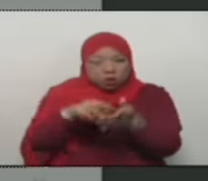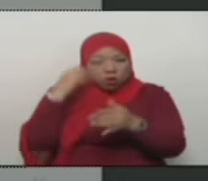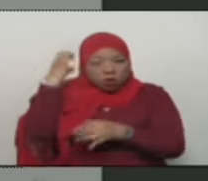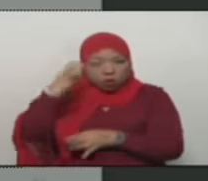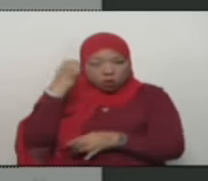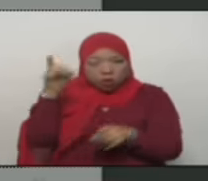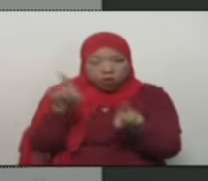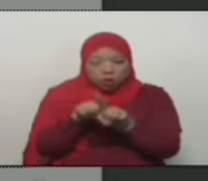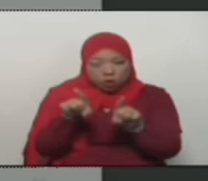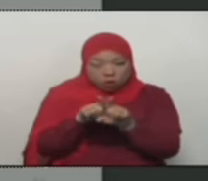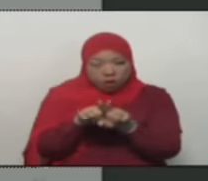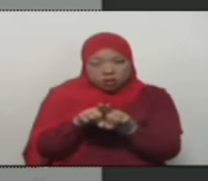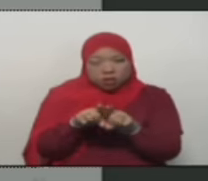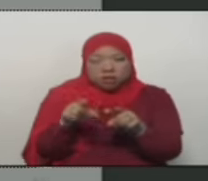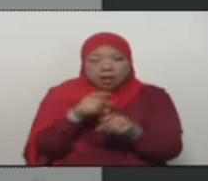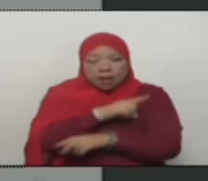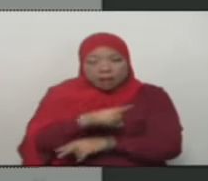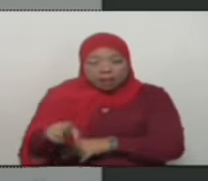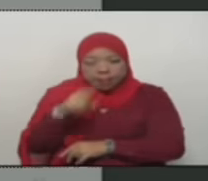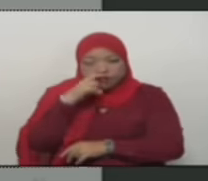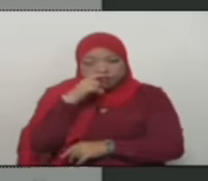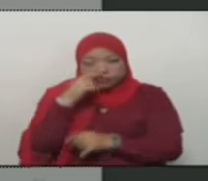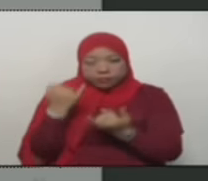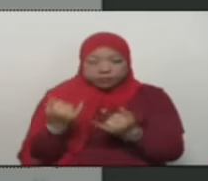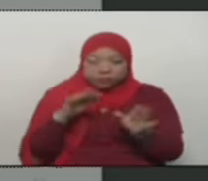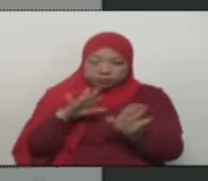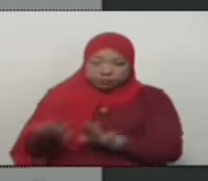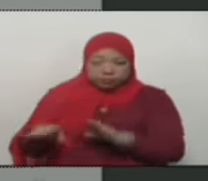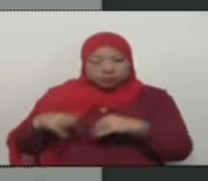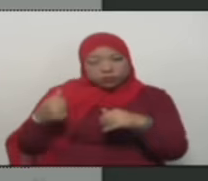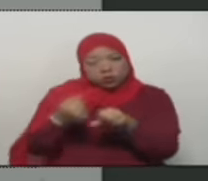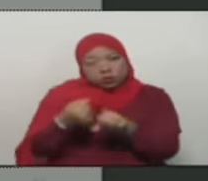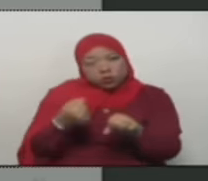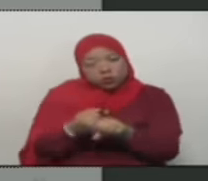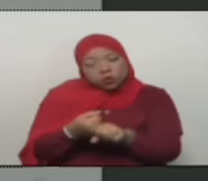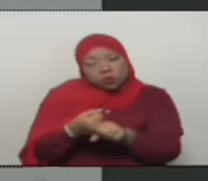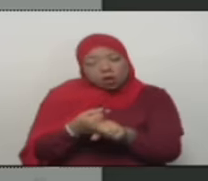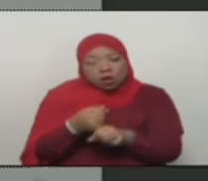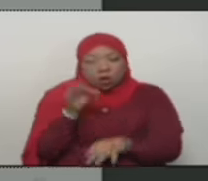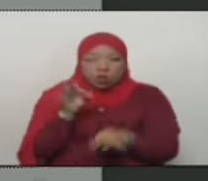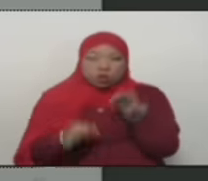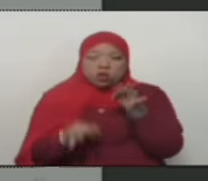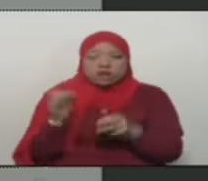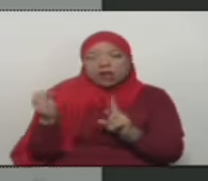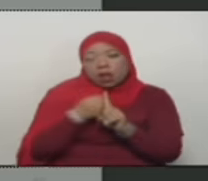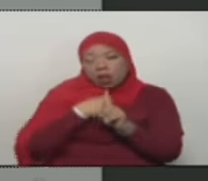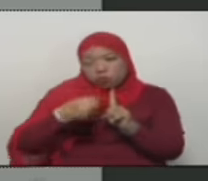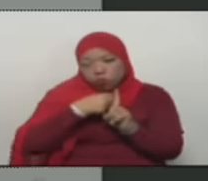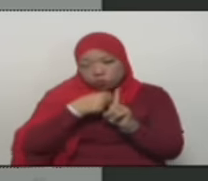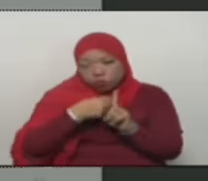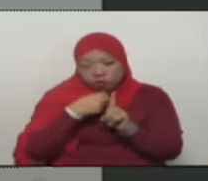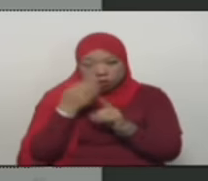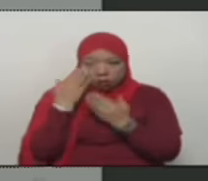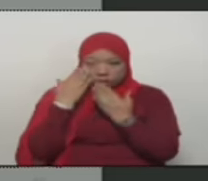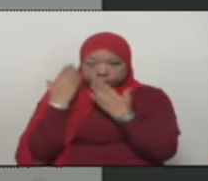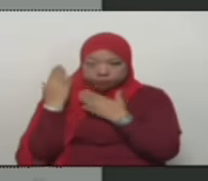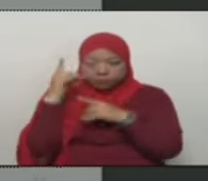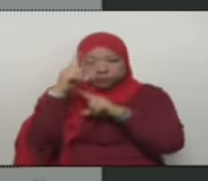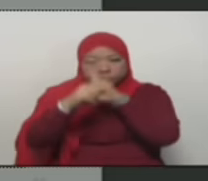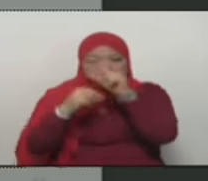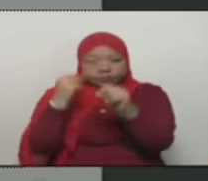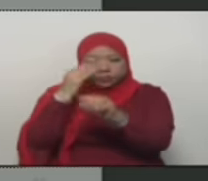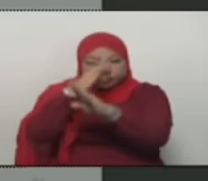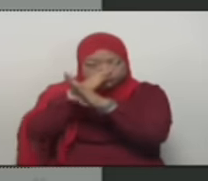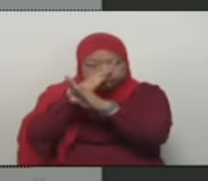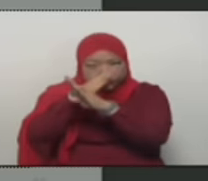lo mismo. Y ahora vamos a la fase, presidente, donde con este punto ellos justifican la violencia. Entonces ellos dicen, aquí aparece, hay un área que es